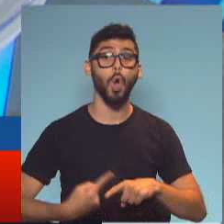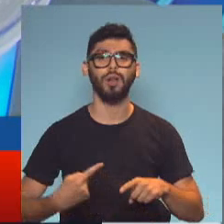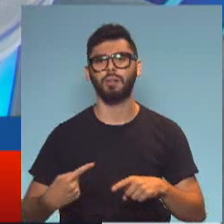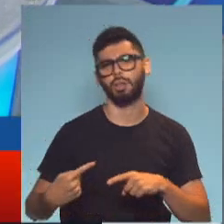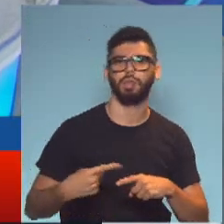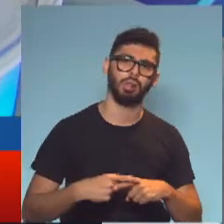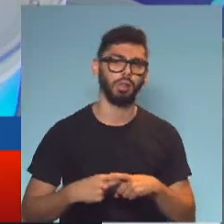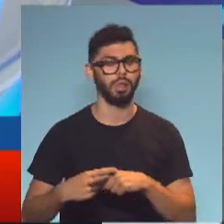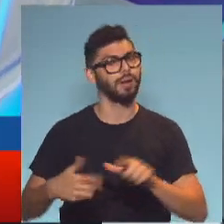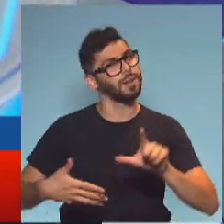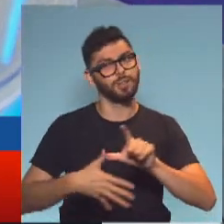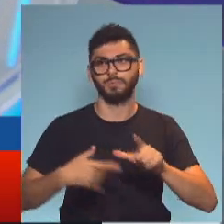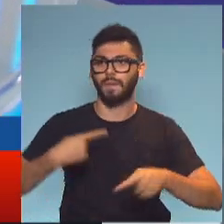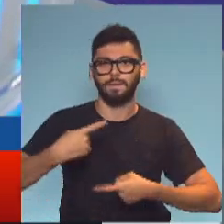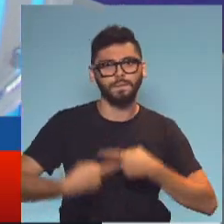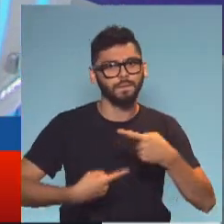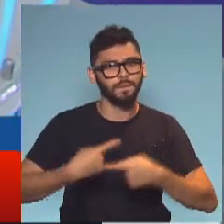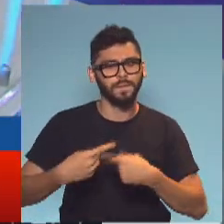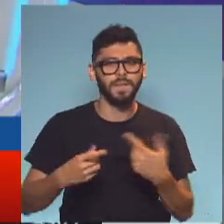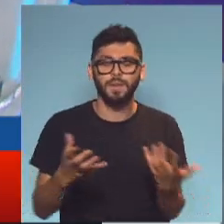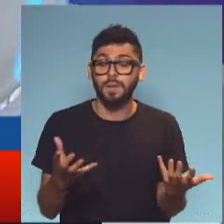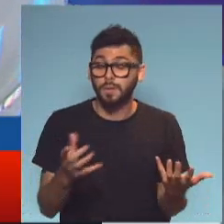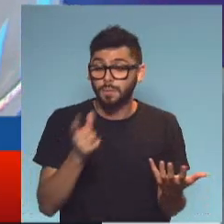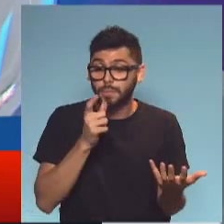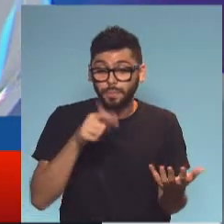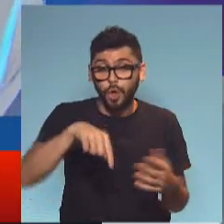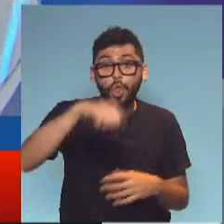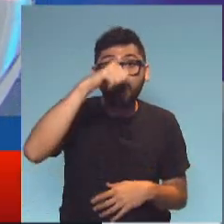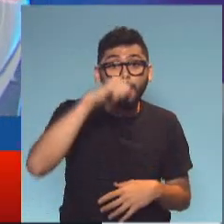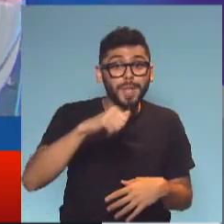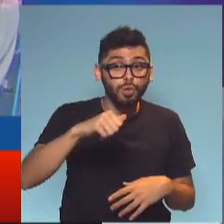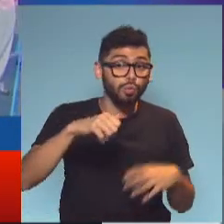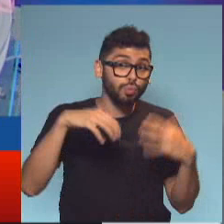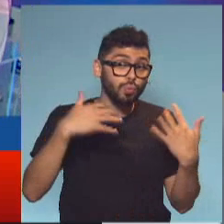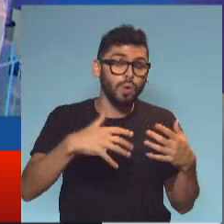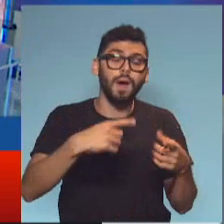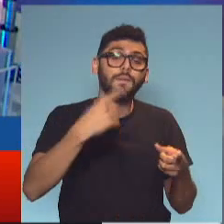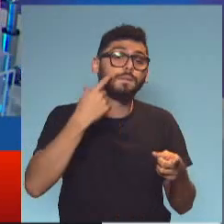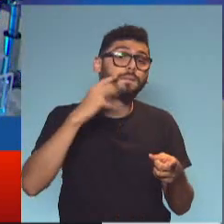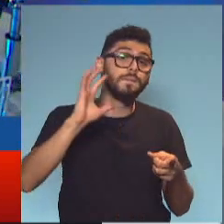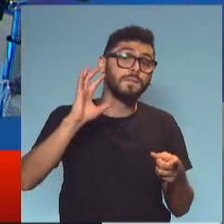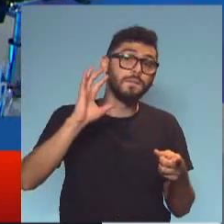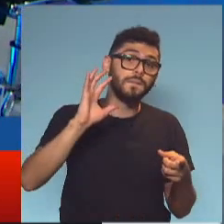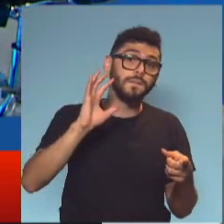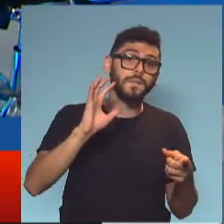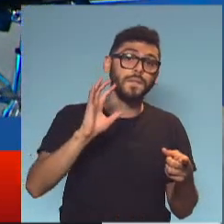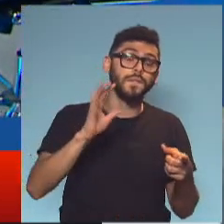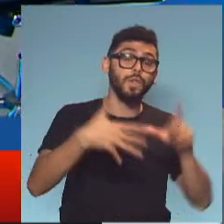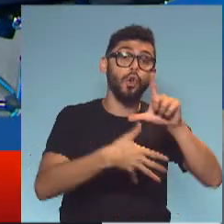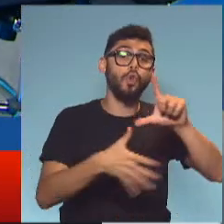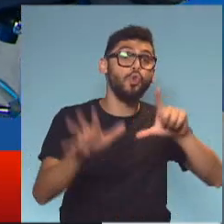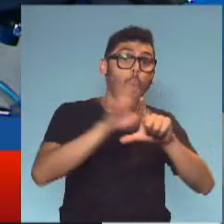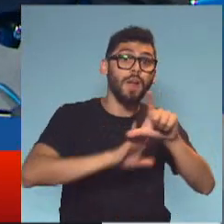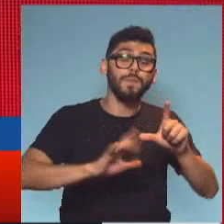la latinoamericana, este domingo es una fecha clave para ver si la región sigue tiñéndose